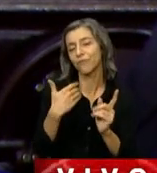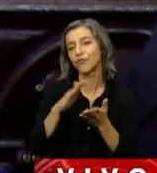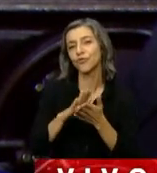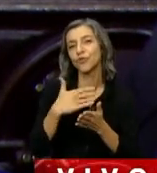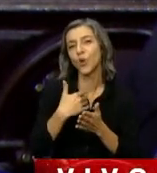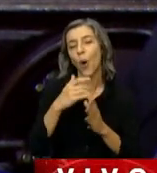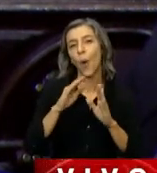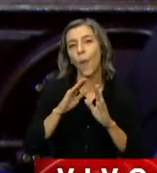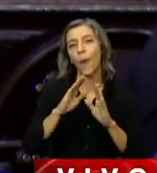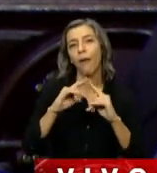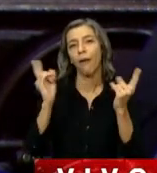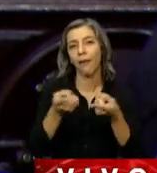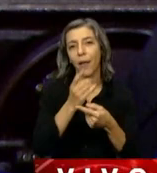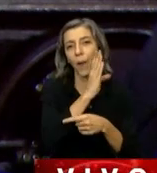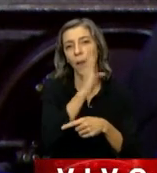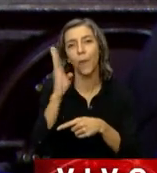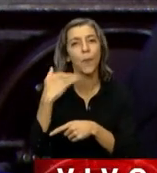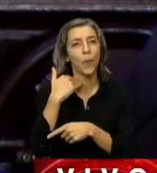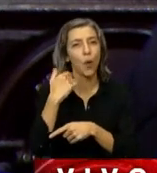Salta, que es